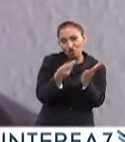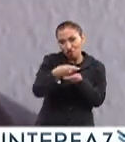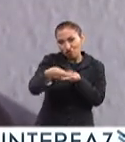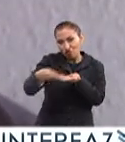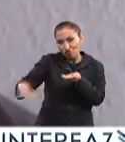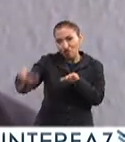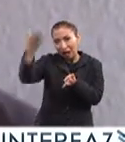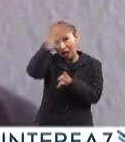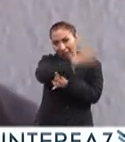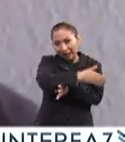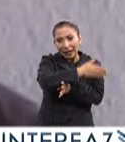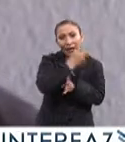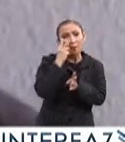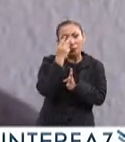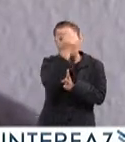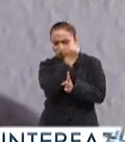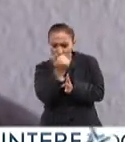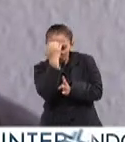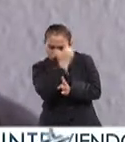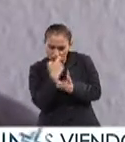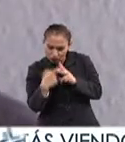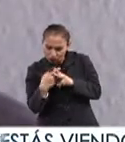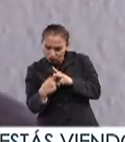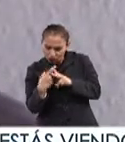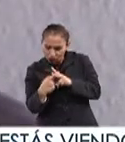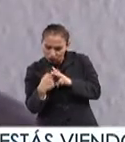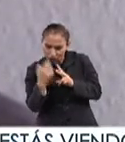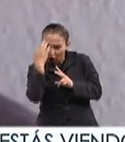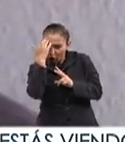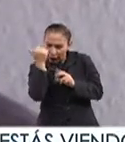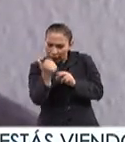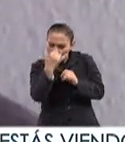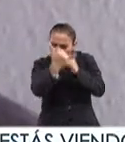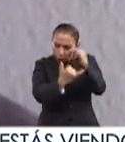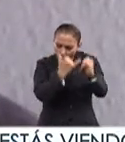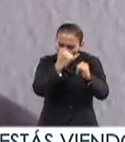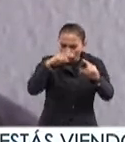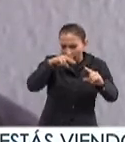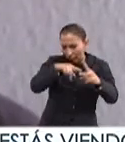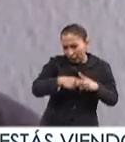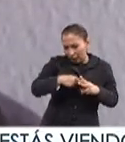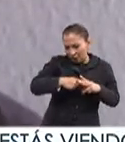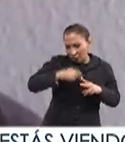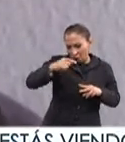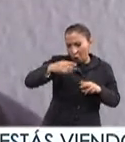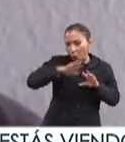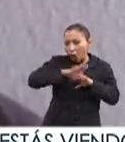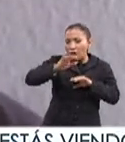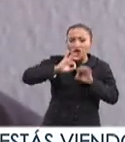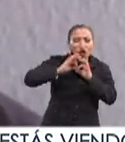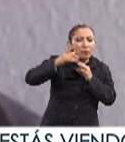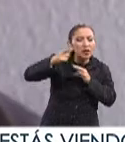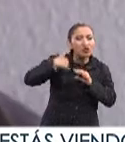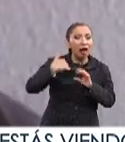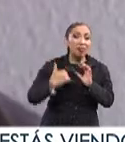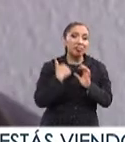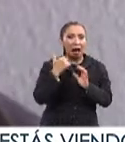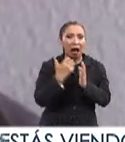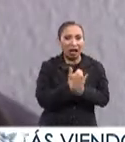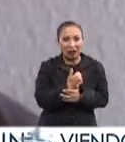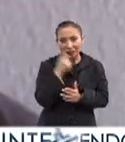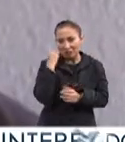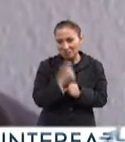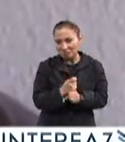Es decir, si tienes una buena agilidad de cálculo mental y conoces cada juego desde un punto de vista matemático, vas a tomar ventaja. Esa